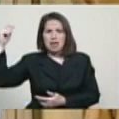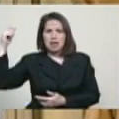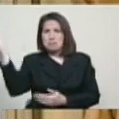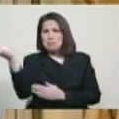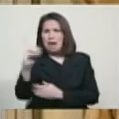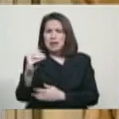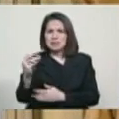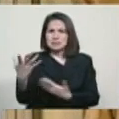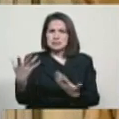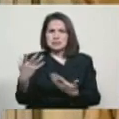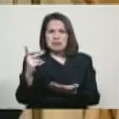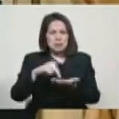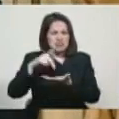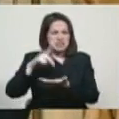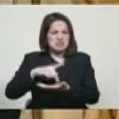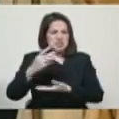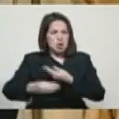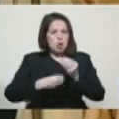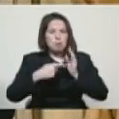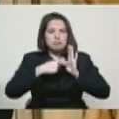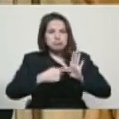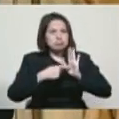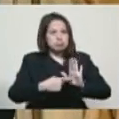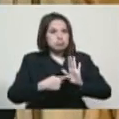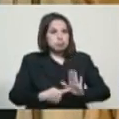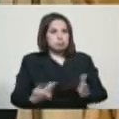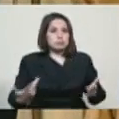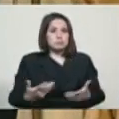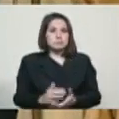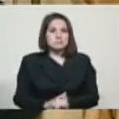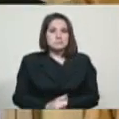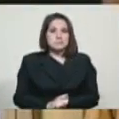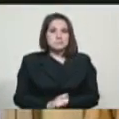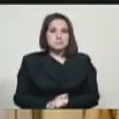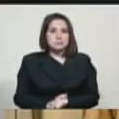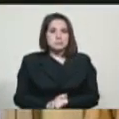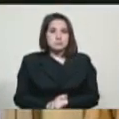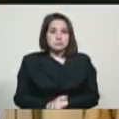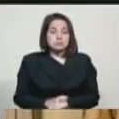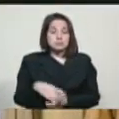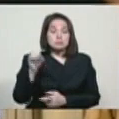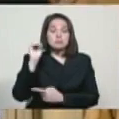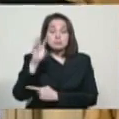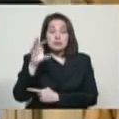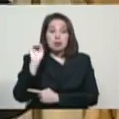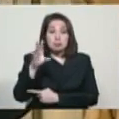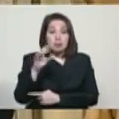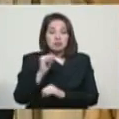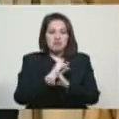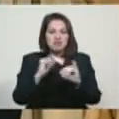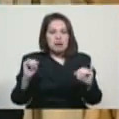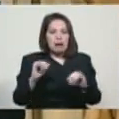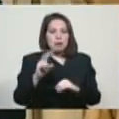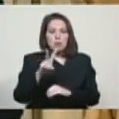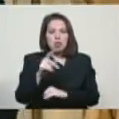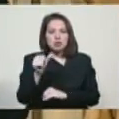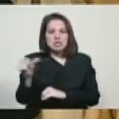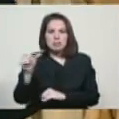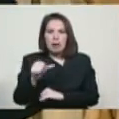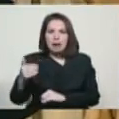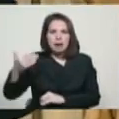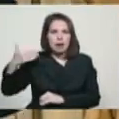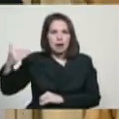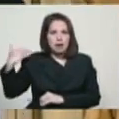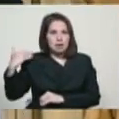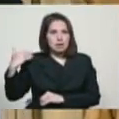libros. De las teorías y los libros. Ese congreso lo clausuramos hace 2 semanas... y de allí